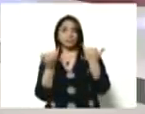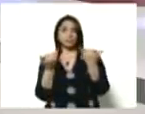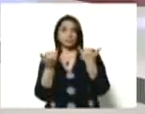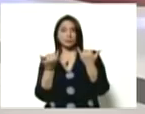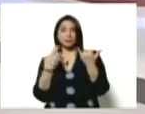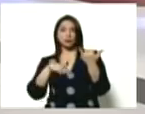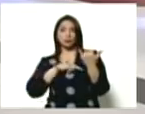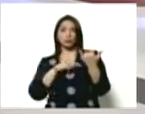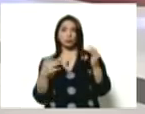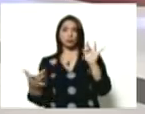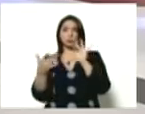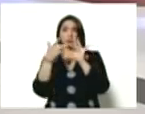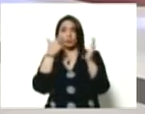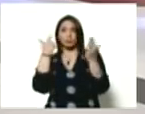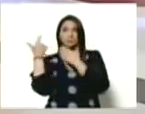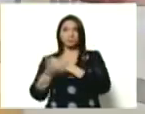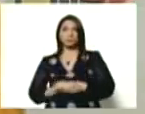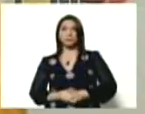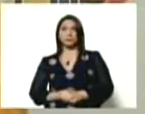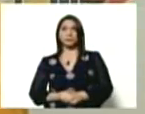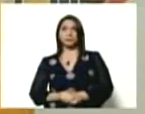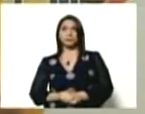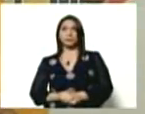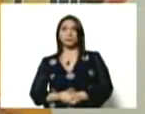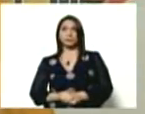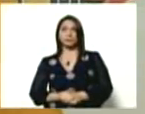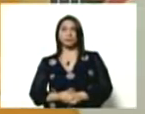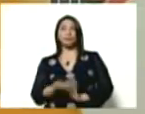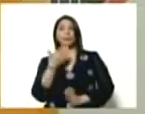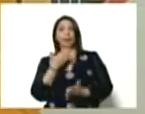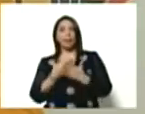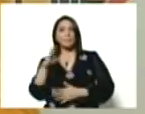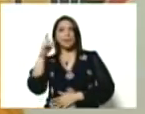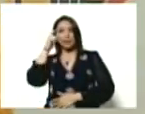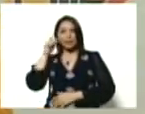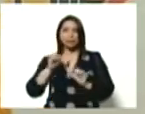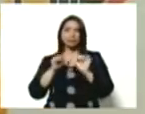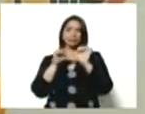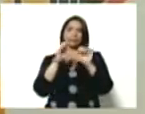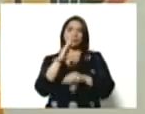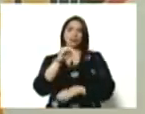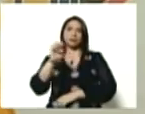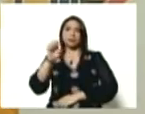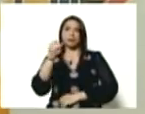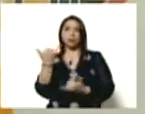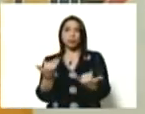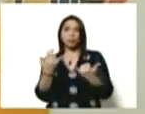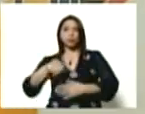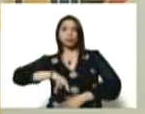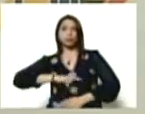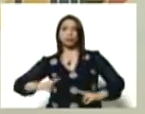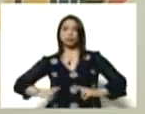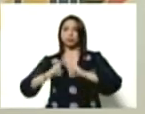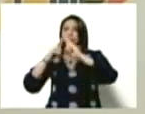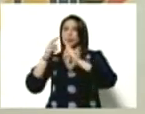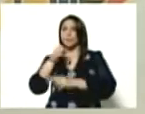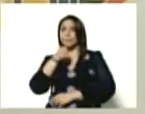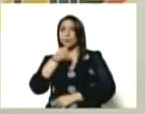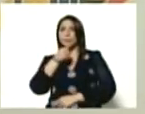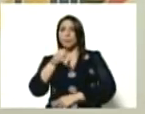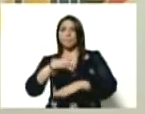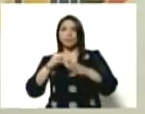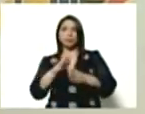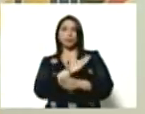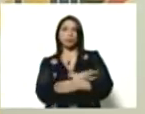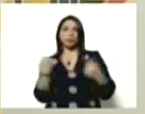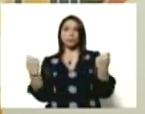con Meisberg. Adelante. Así es, Barry. Continuamos desde el Consejo Nacional Electoral. En este momento me encuentro con el ministro del Poder